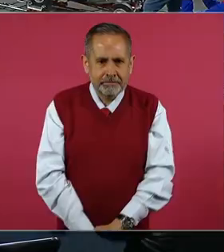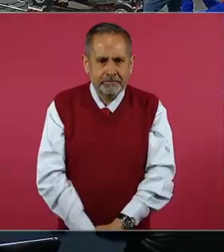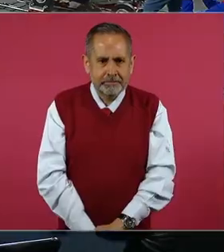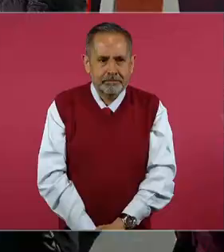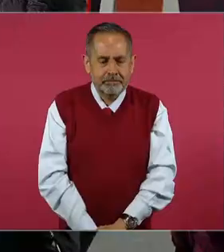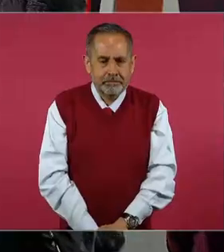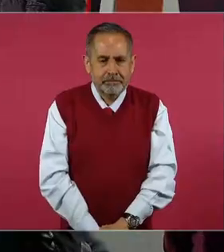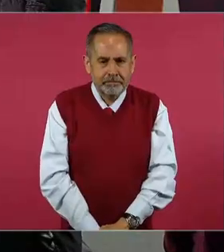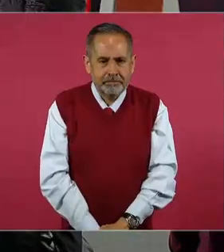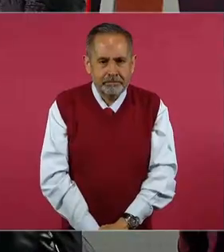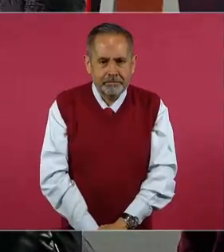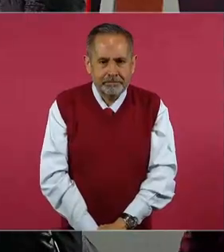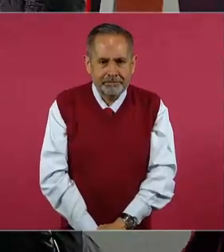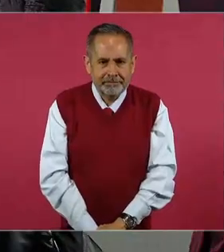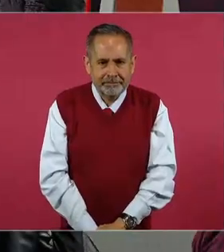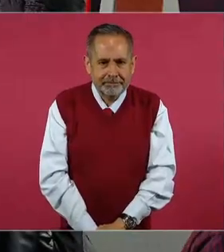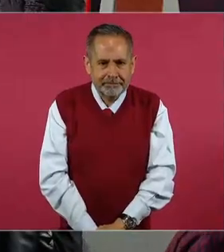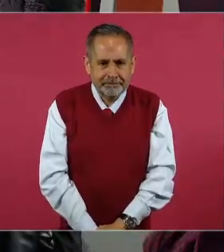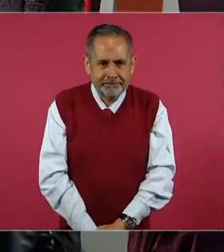Súbete.